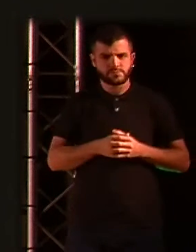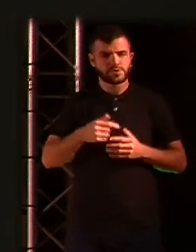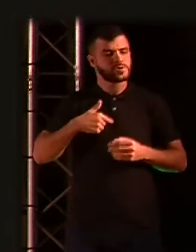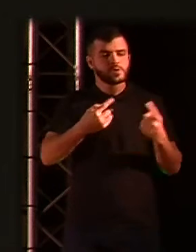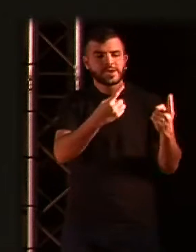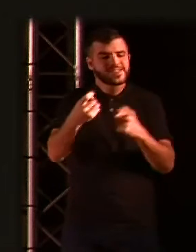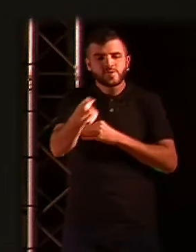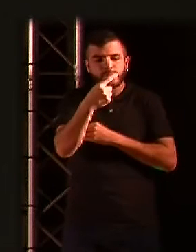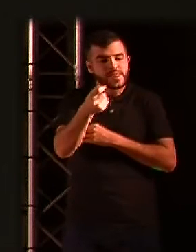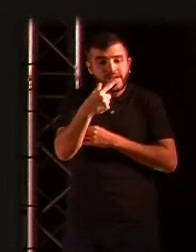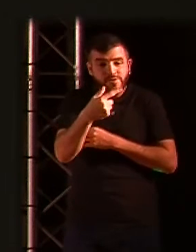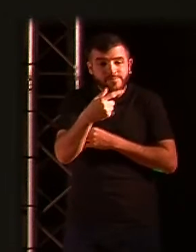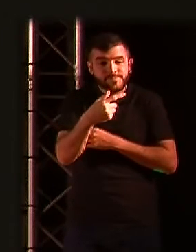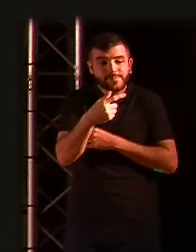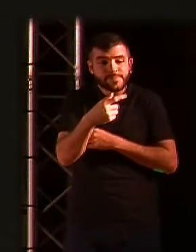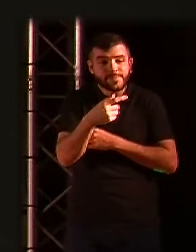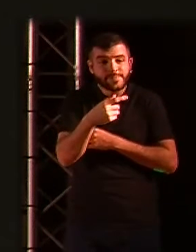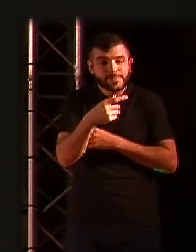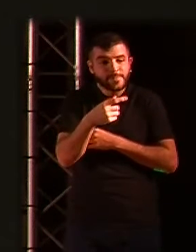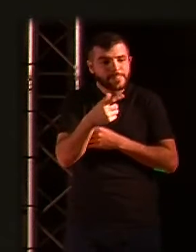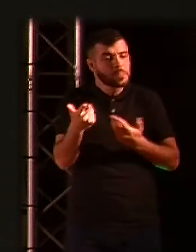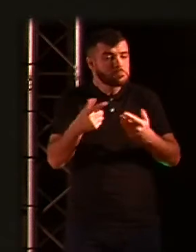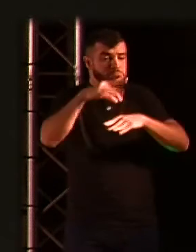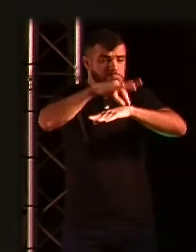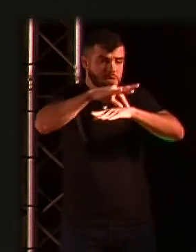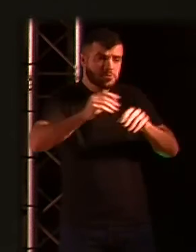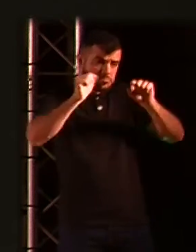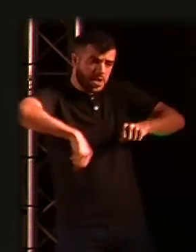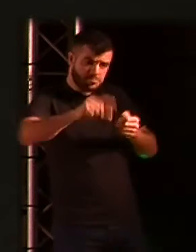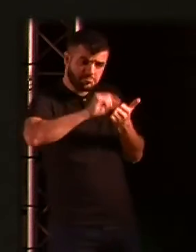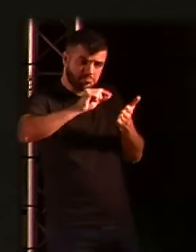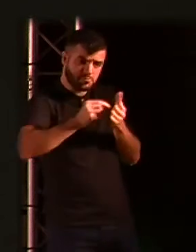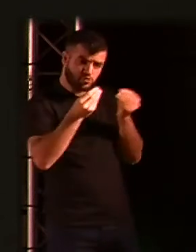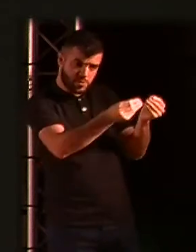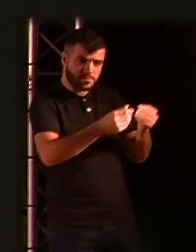viene predispuesto a que necesita una medicación, lo más probable es que se vaya con su medicamento prescrito.